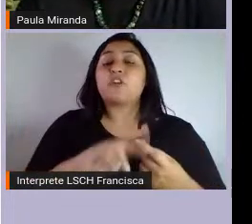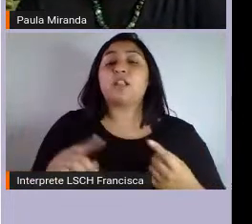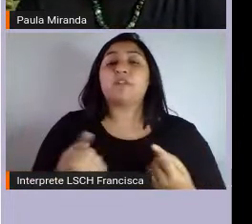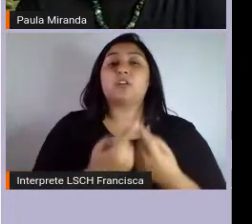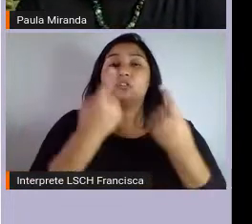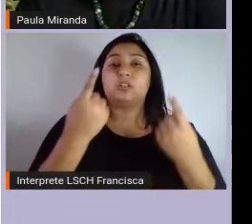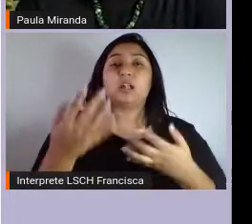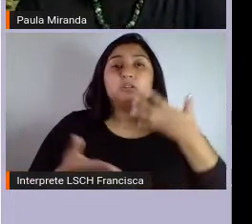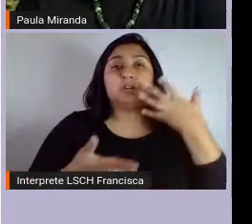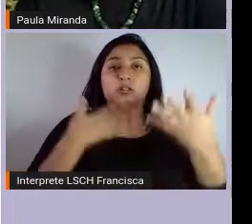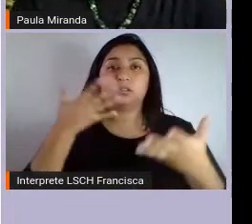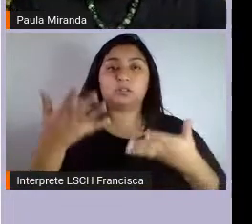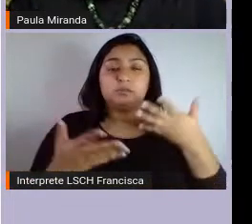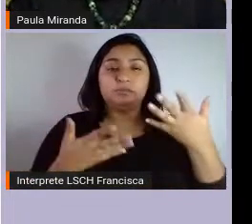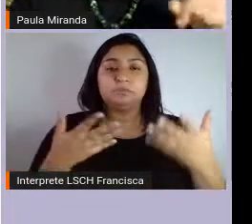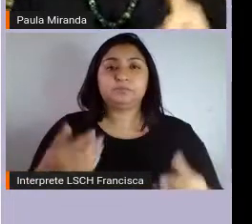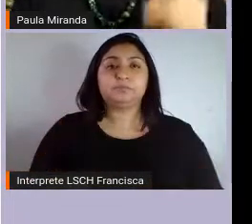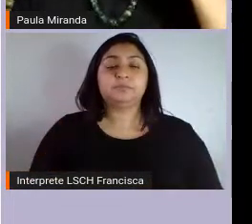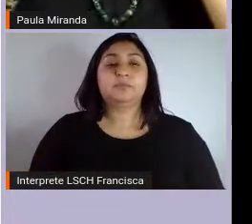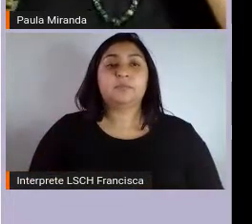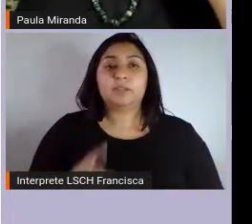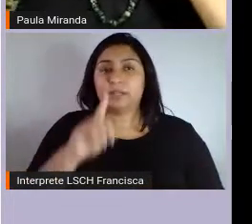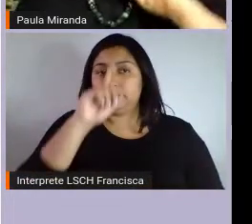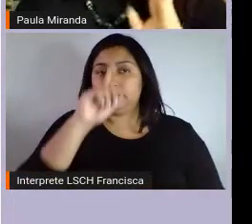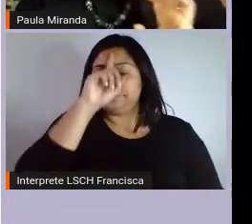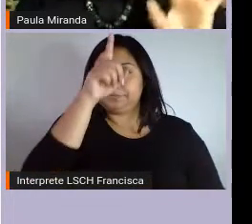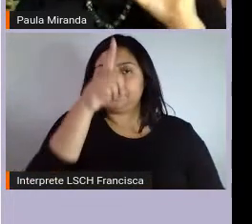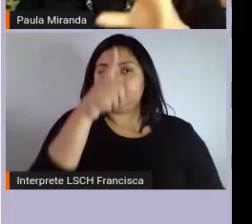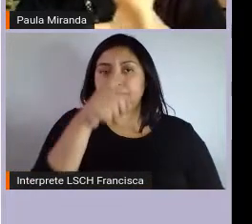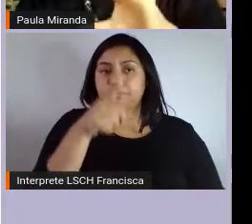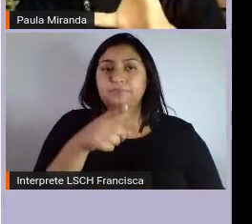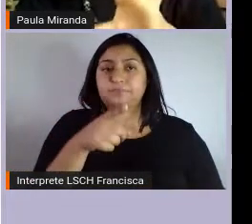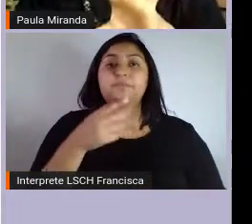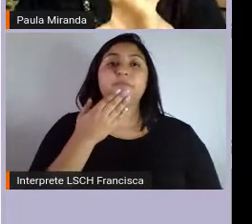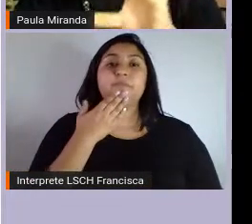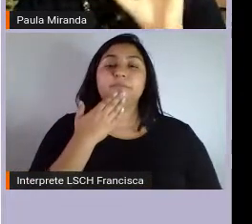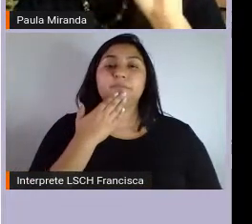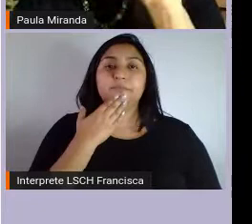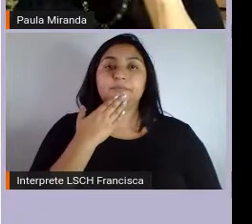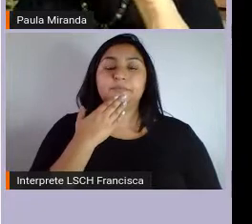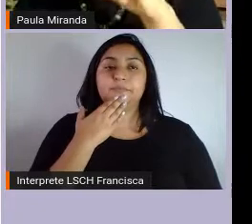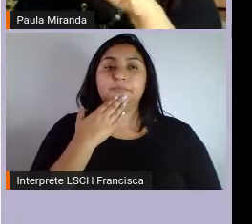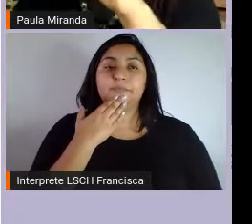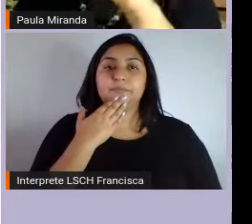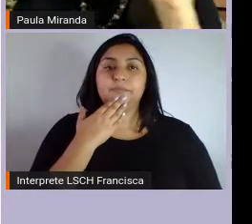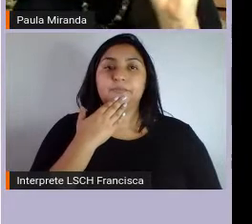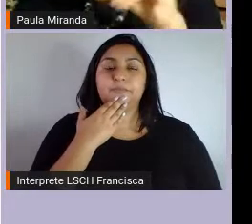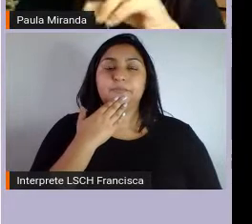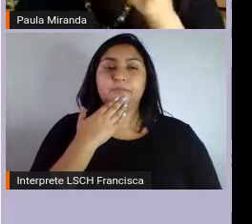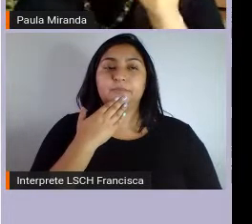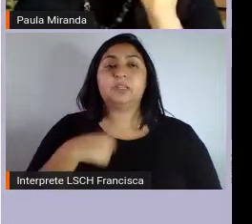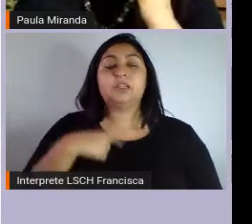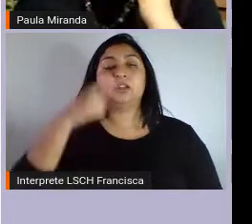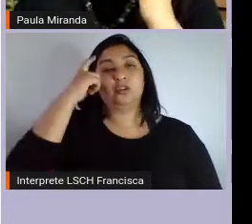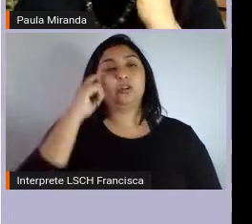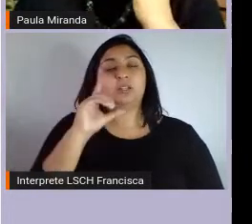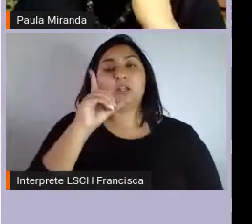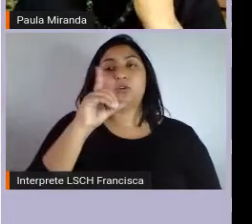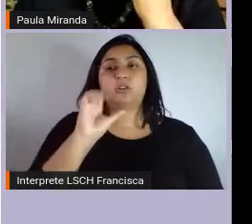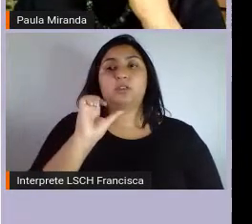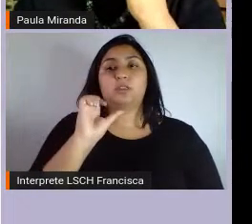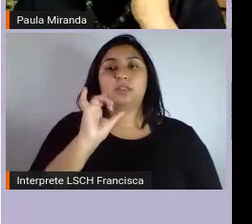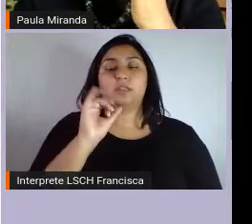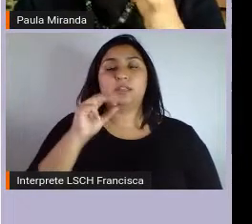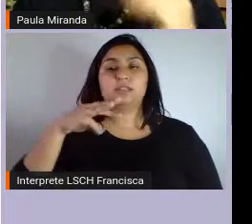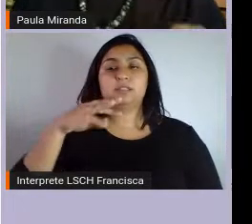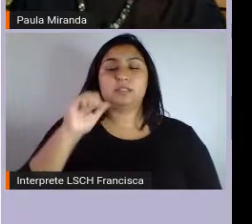estos cantores tradicionales. Y también, dicho sea de paso, aunque yo creo que las décimas concluyen un poquito antes de su encuentro